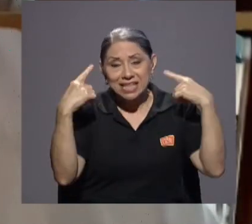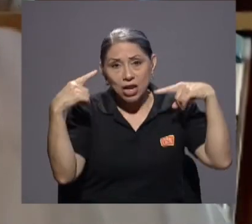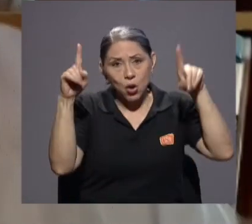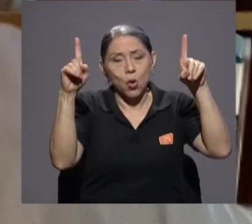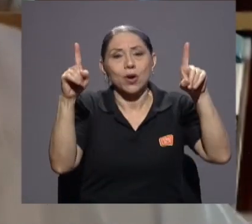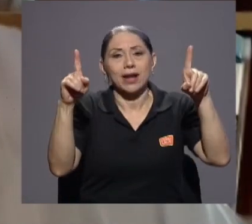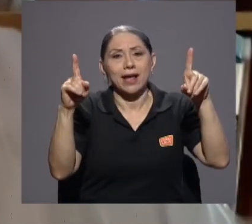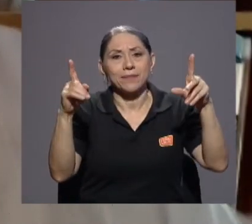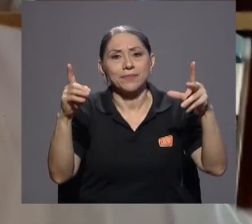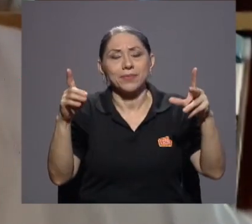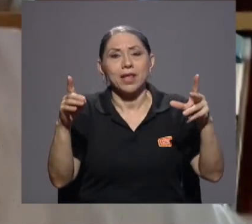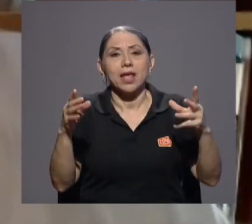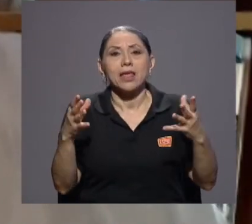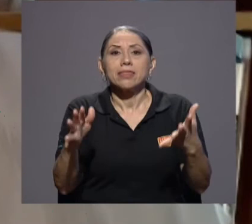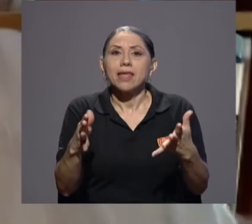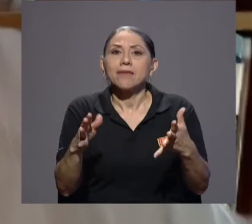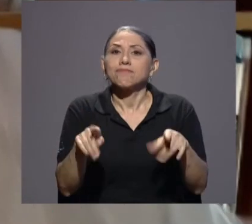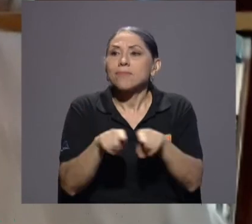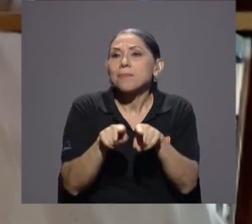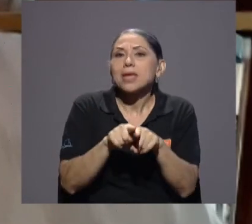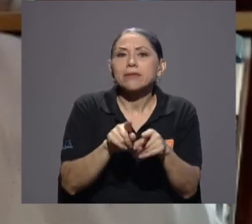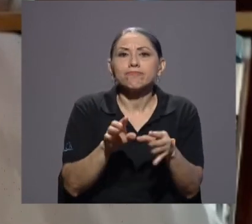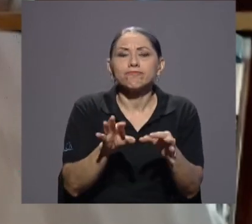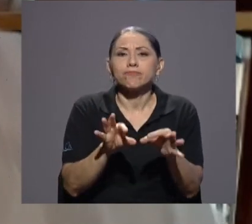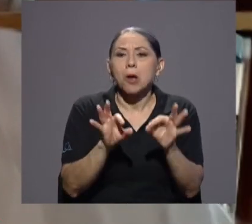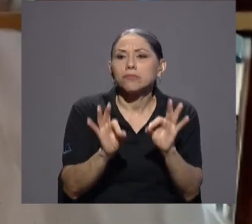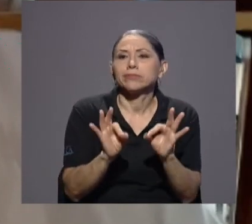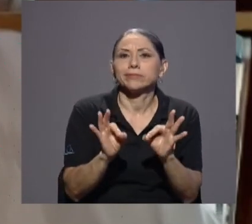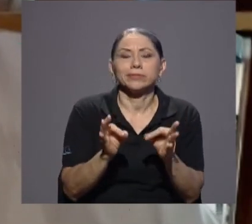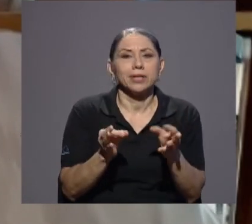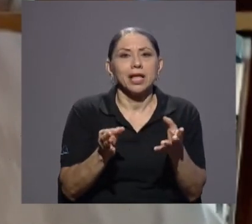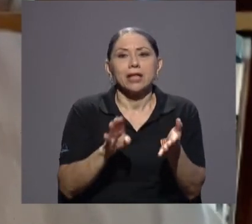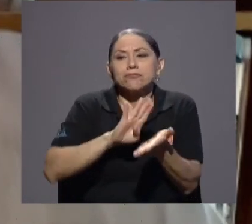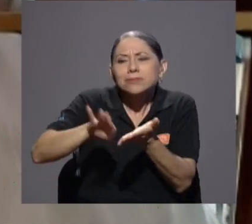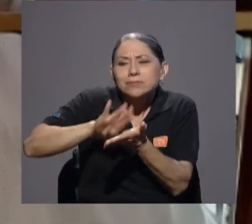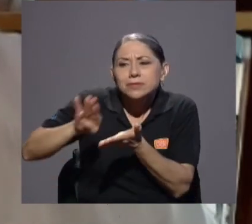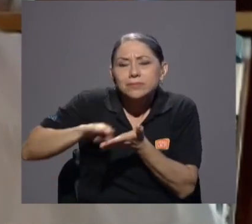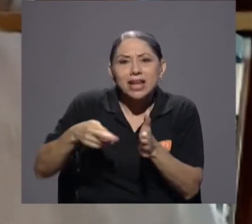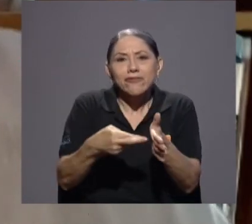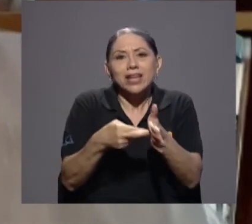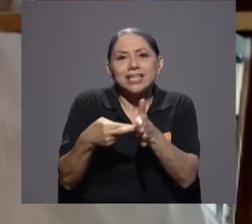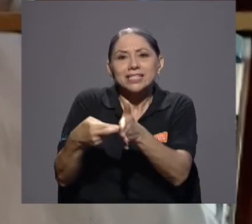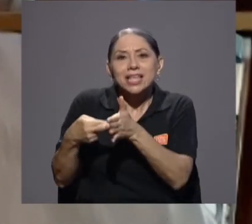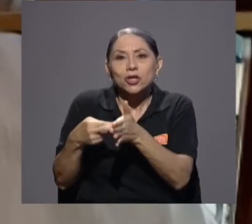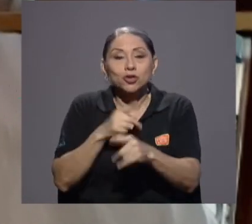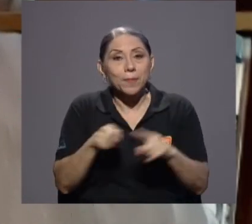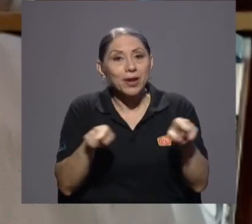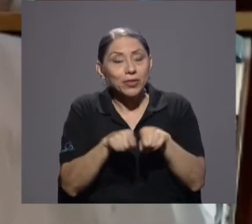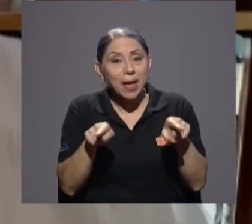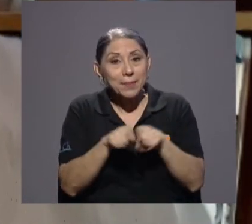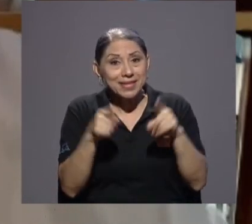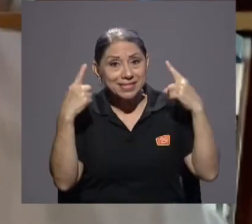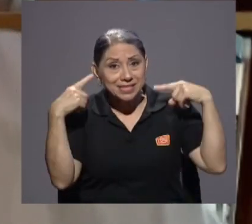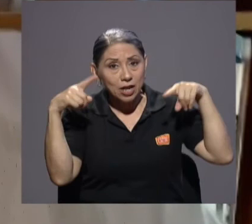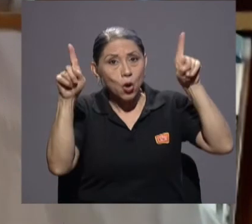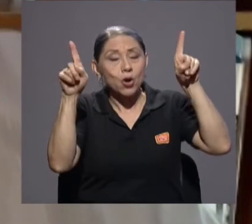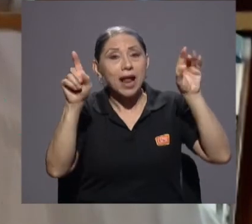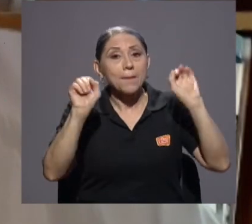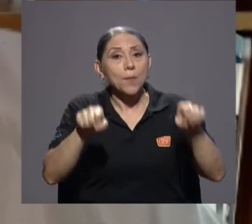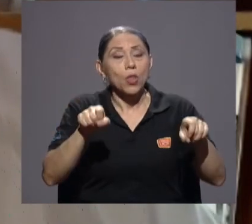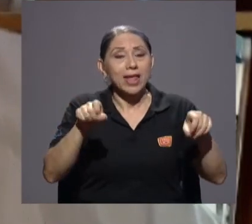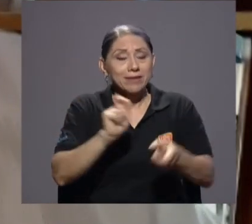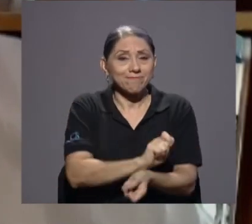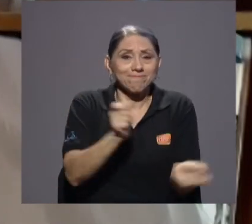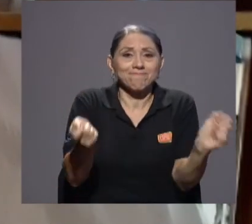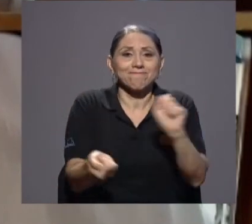Esteban, depurar también todo lo que son los requisitos para los trámites, pero también si se logra específicamente poder